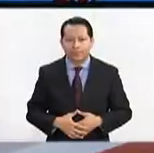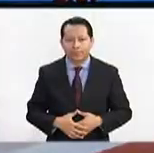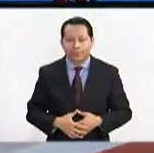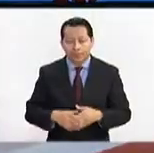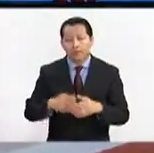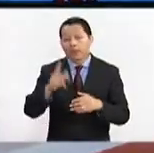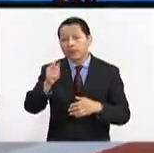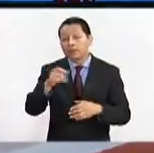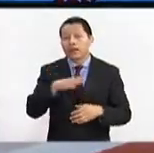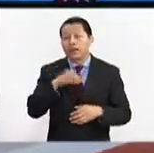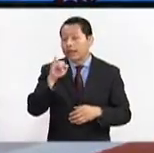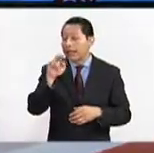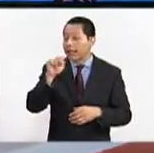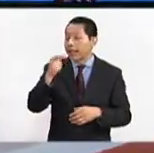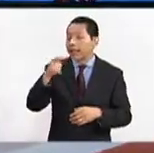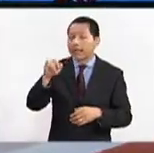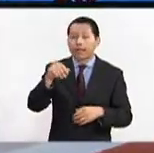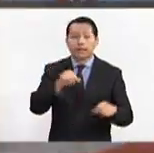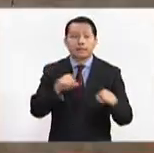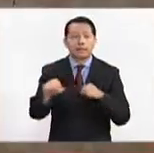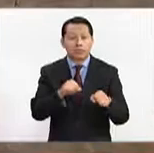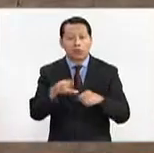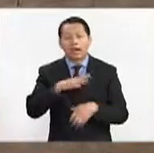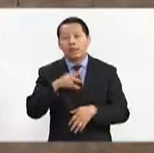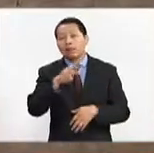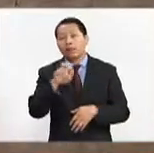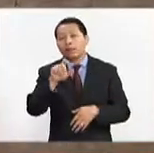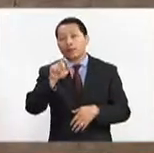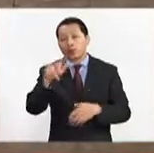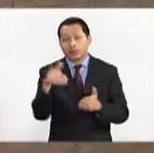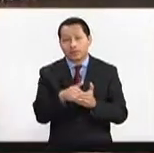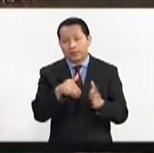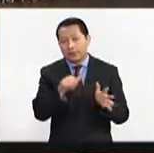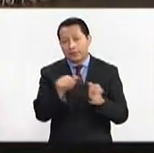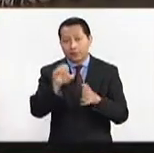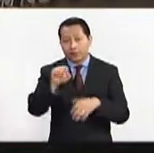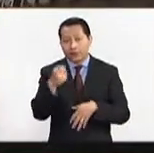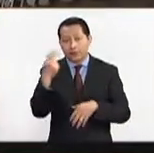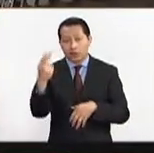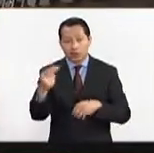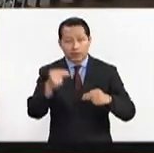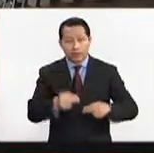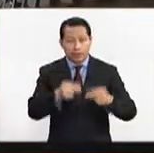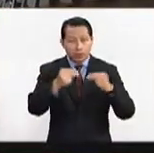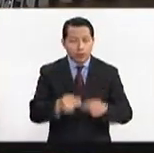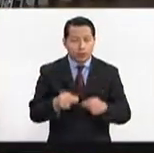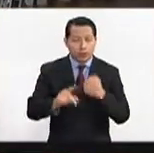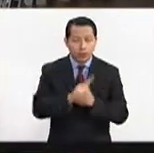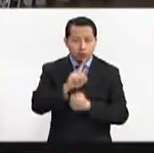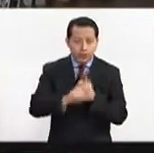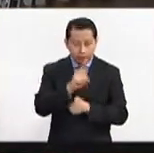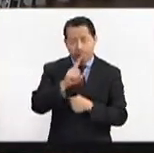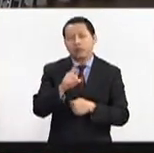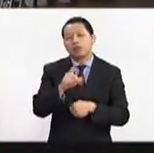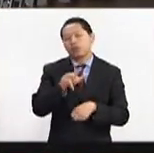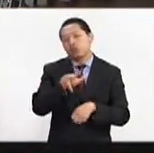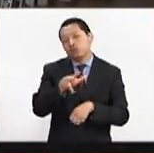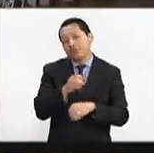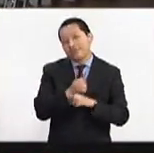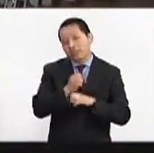Y de acuerdo con el INEGI, los sismos dejaron 328.662 negocios afectados en 8 estados del país, de una